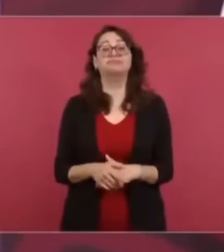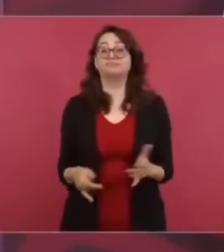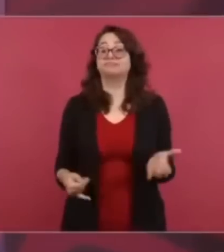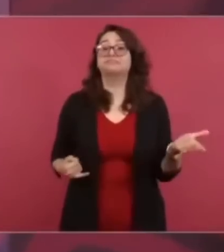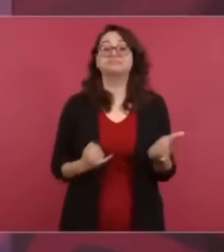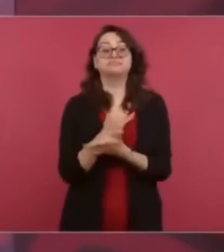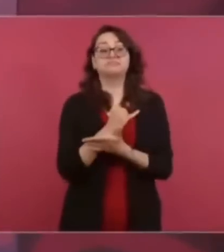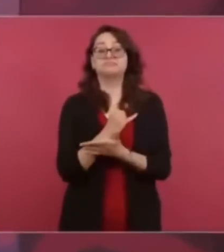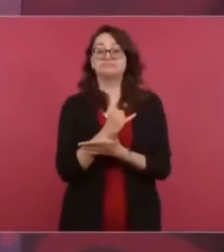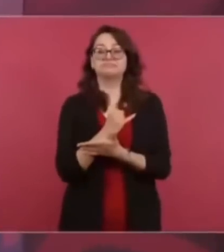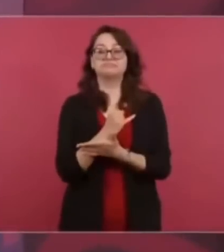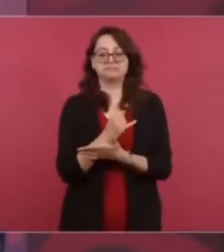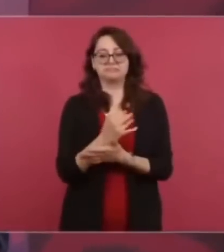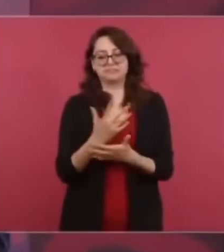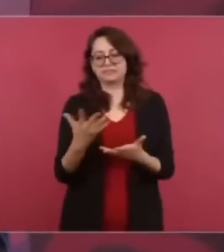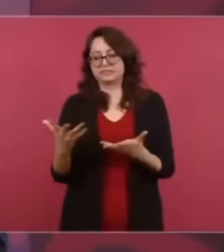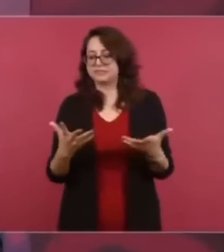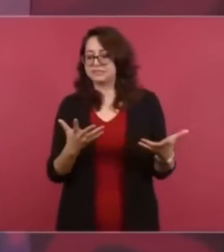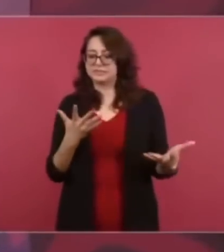resolutivo